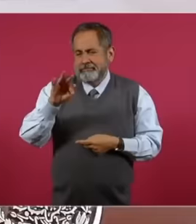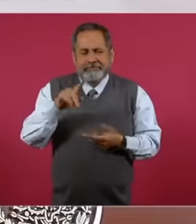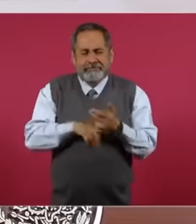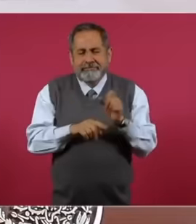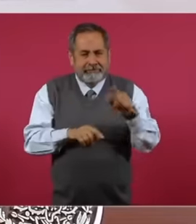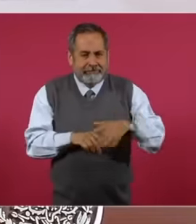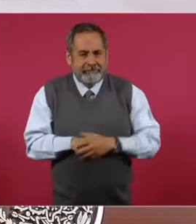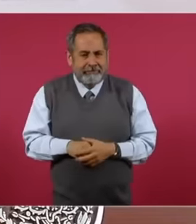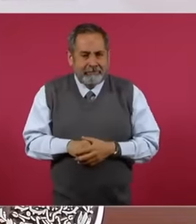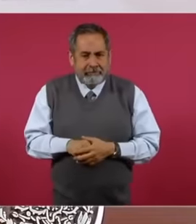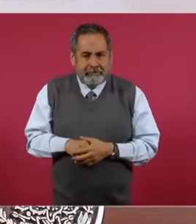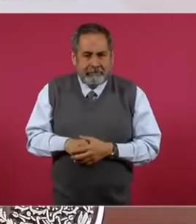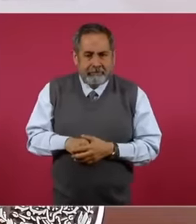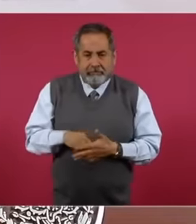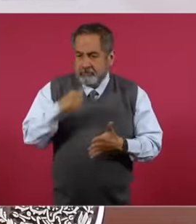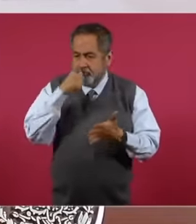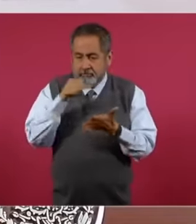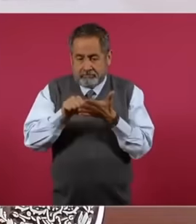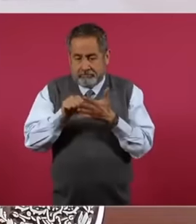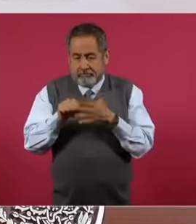y le mandó una carta a Jesús.